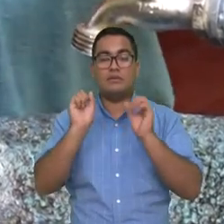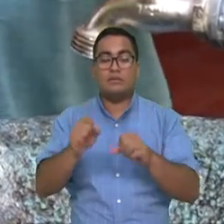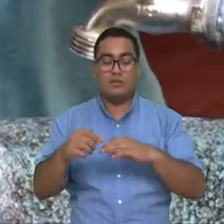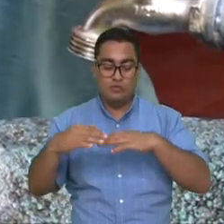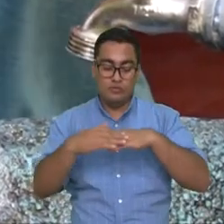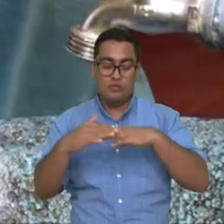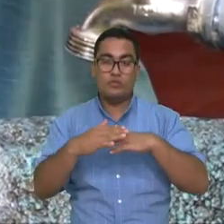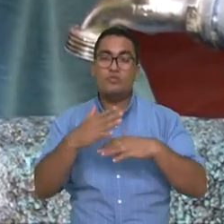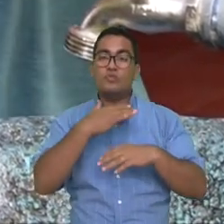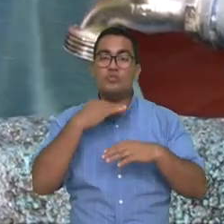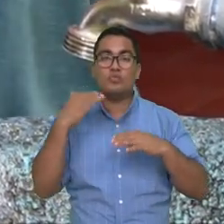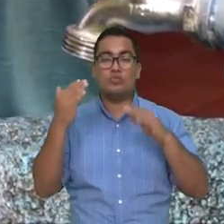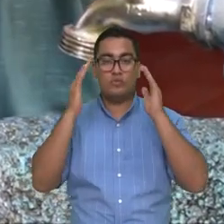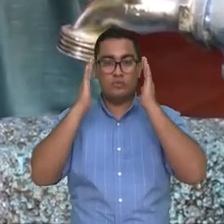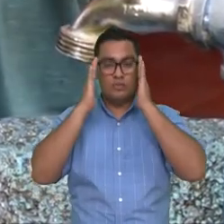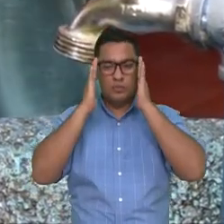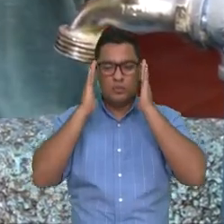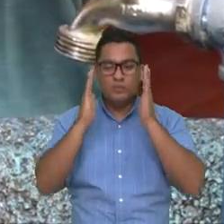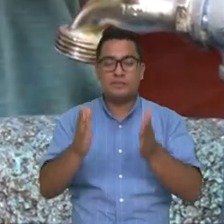alguna bacteria, microbios.